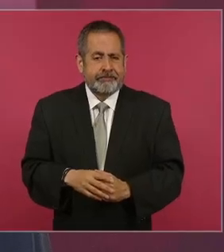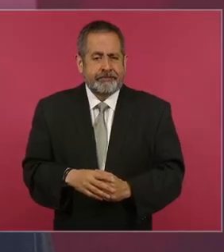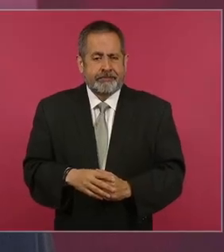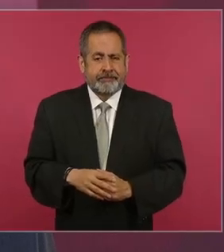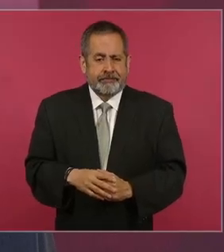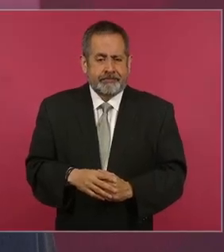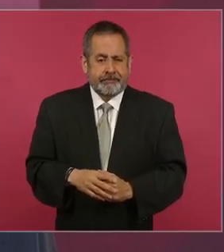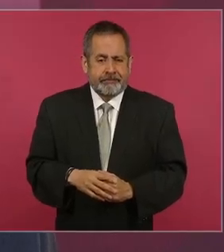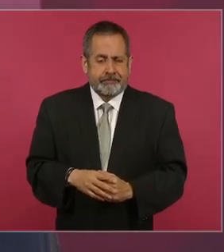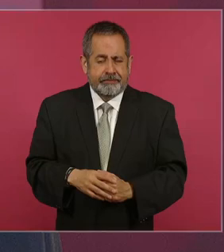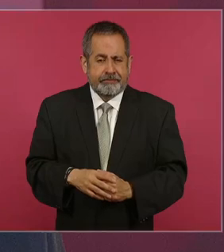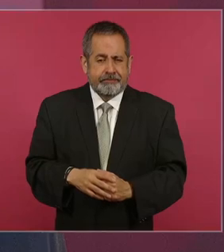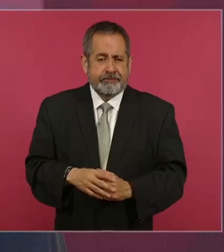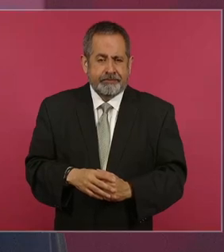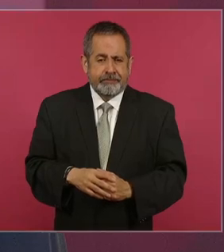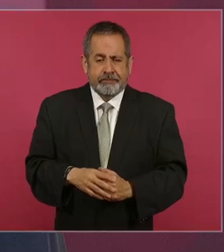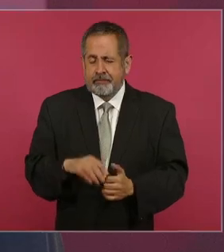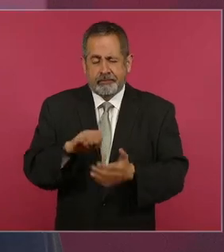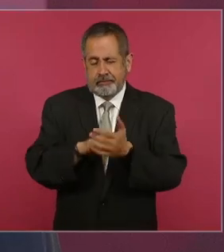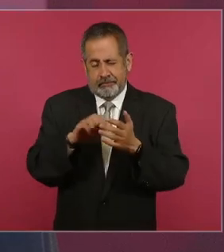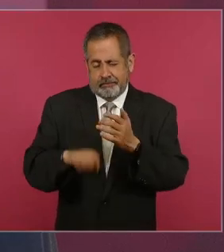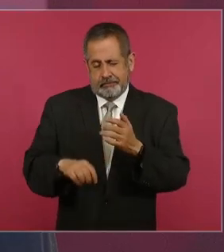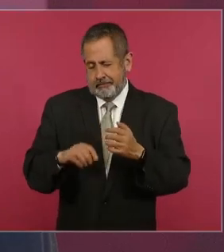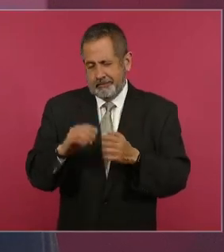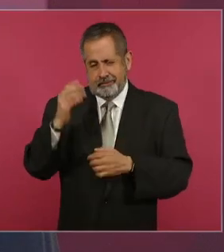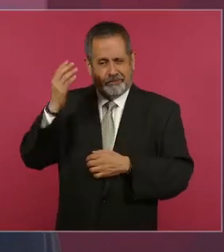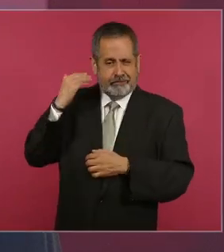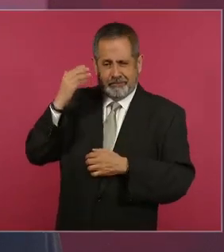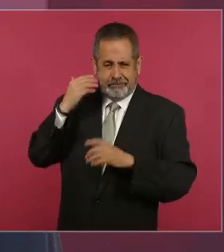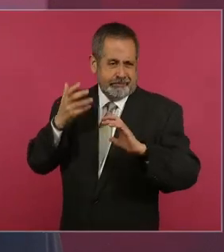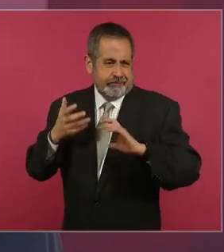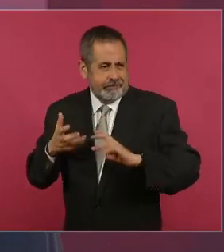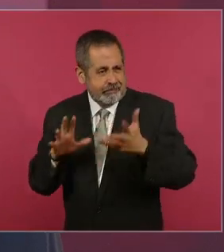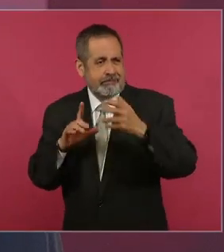en una tragedia como esta